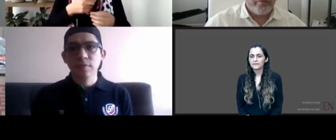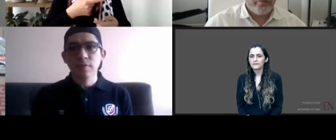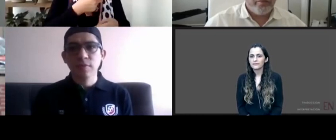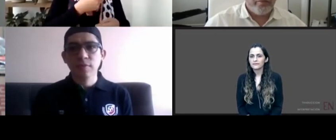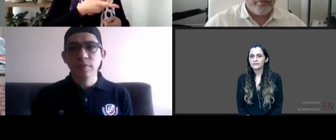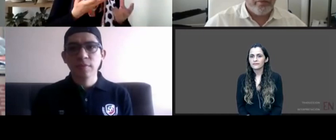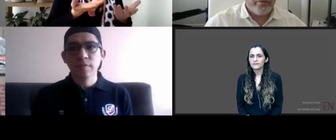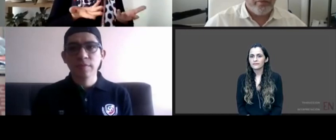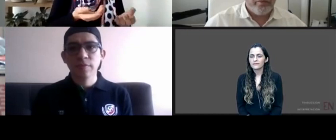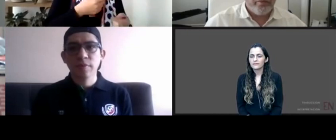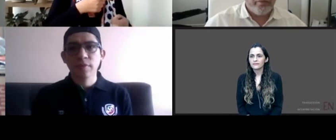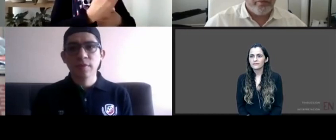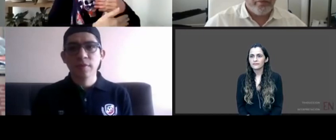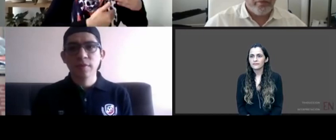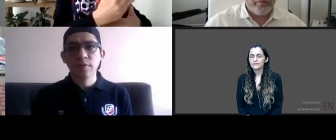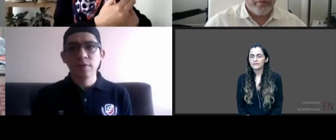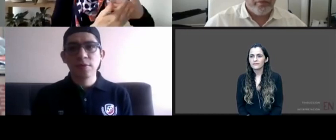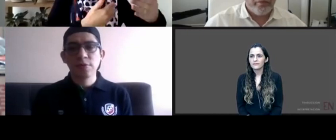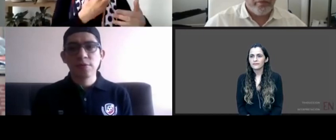¿no? Terapias de lenguaje.